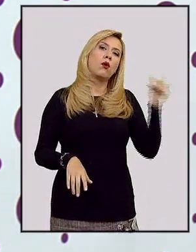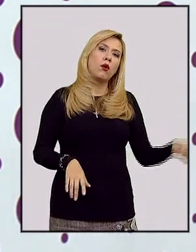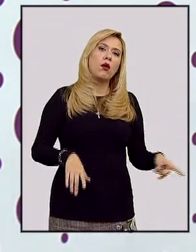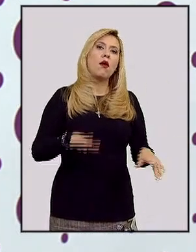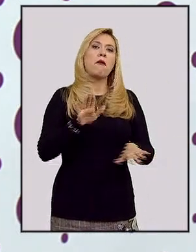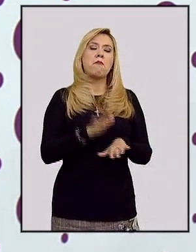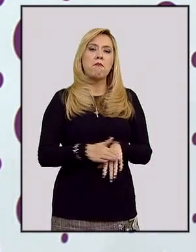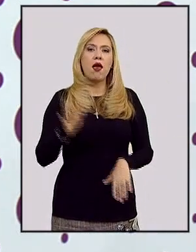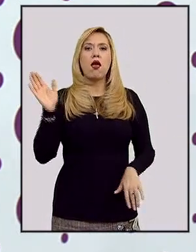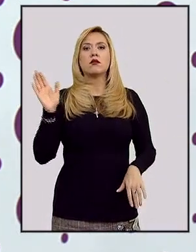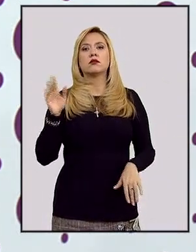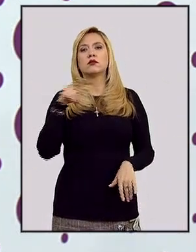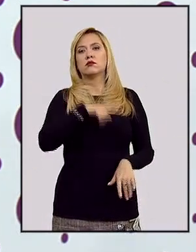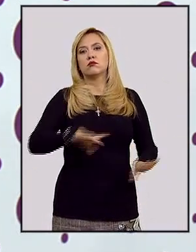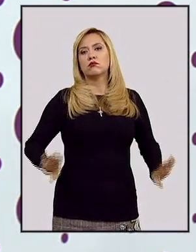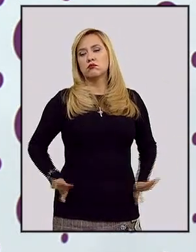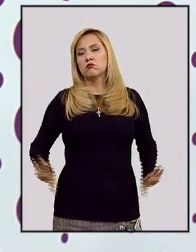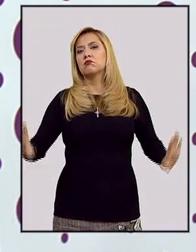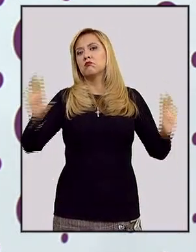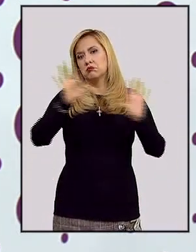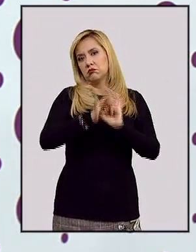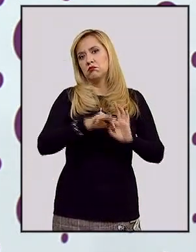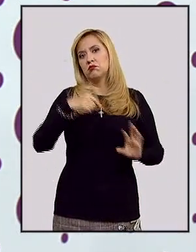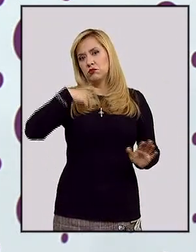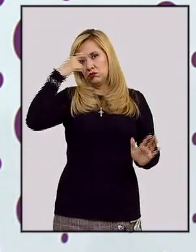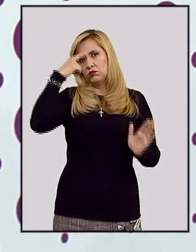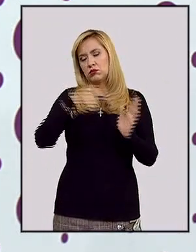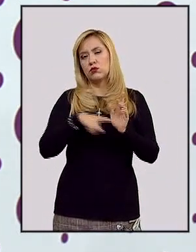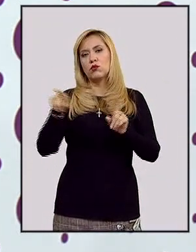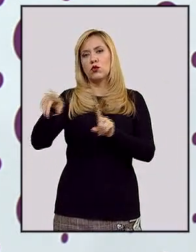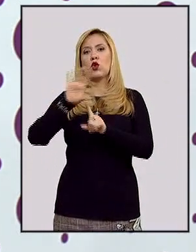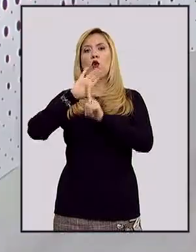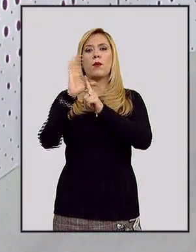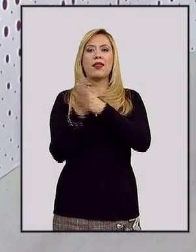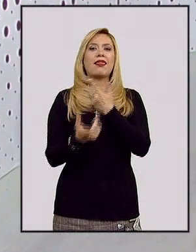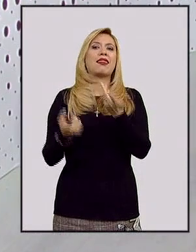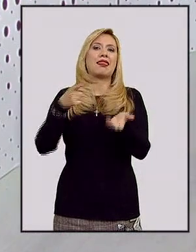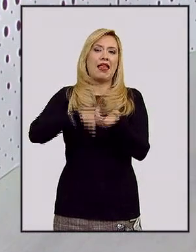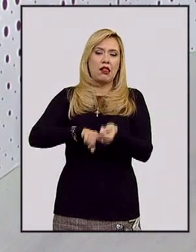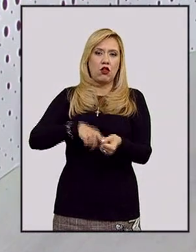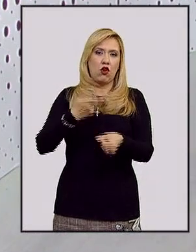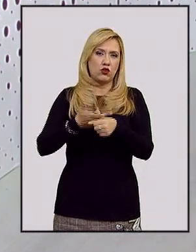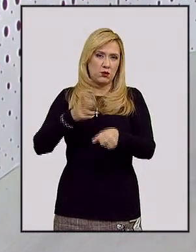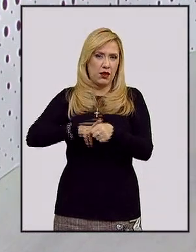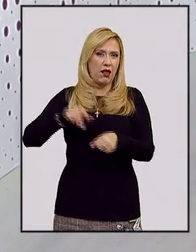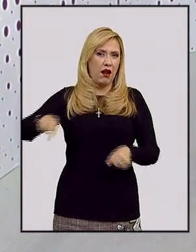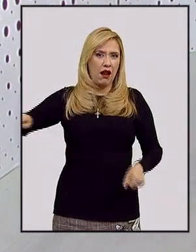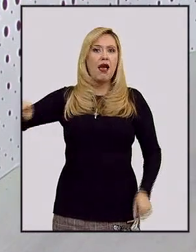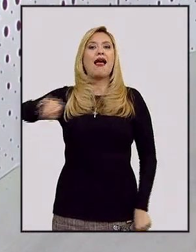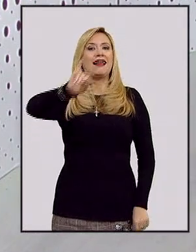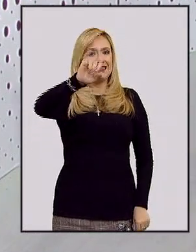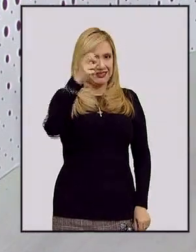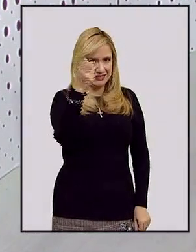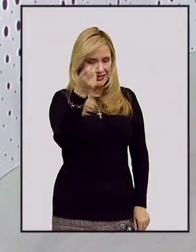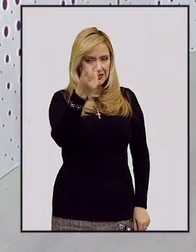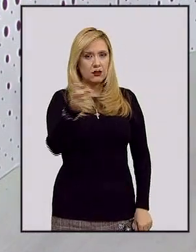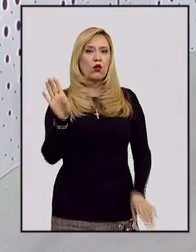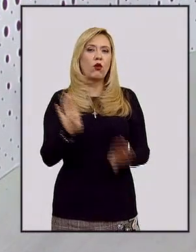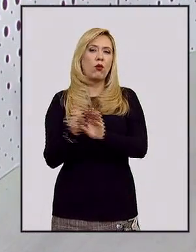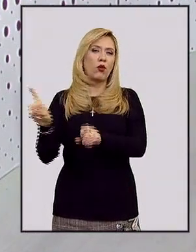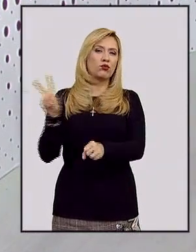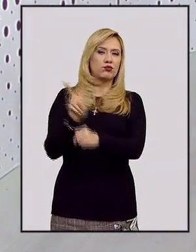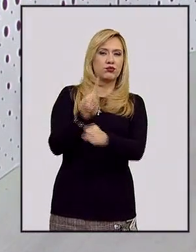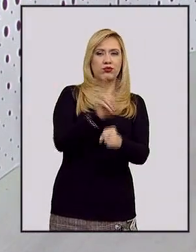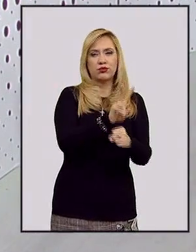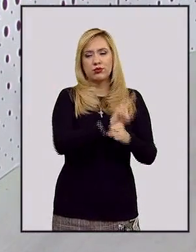veloces, también podría ser una gran aportación. Comités dentro de las instituciones médicas. Exactamente. Sí, sí. No necesariamente